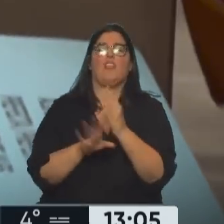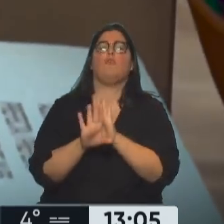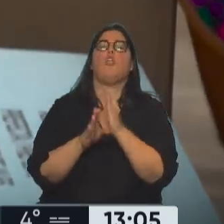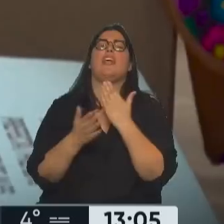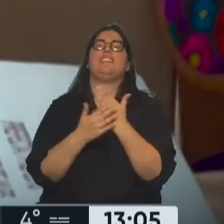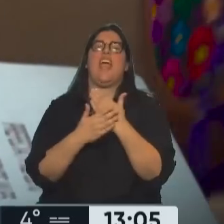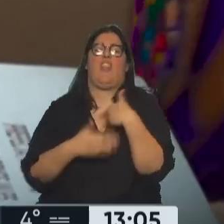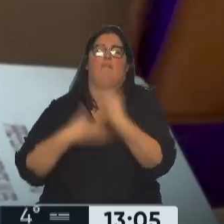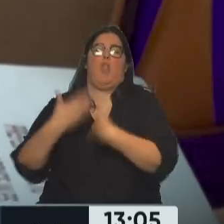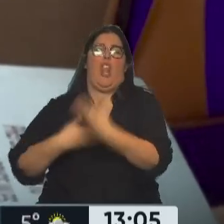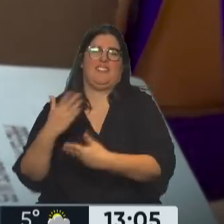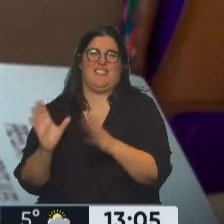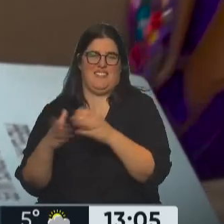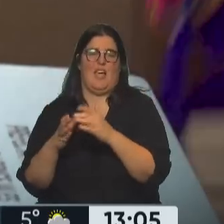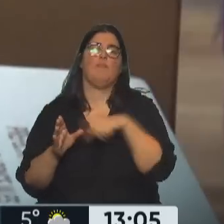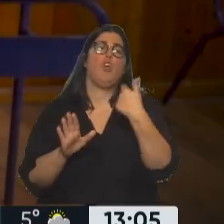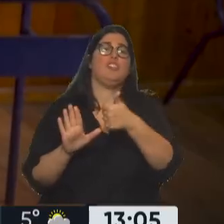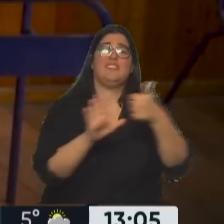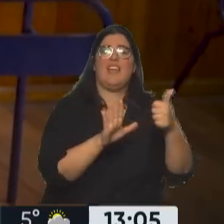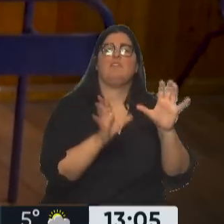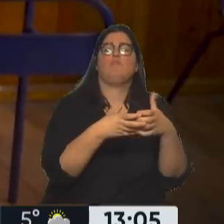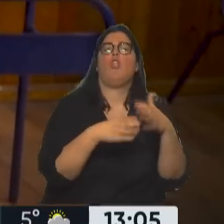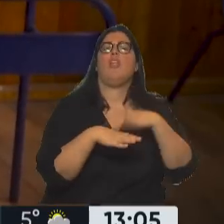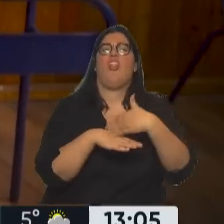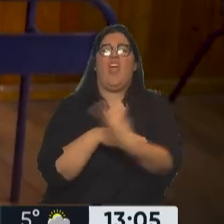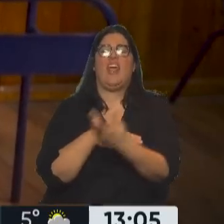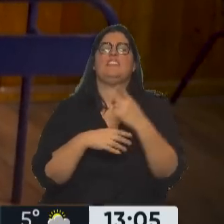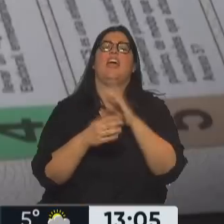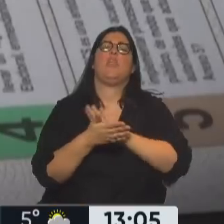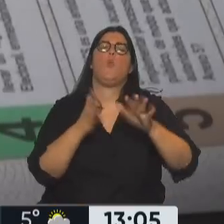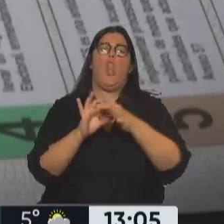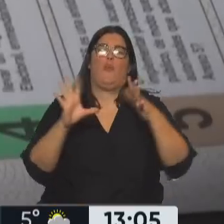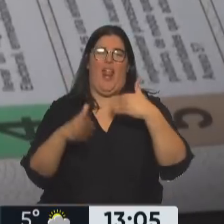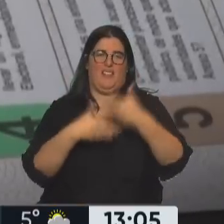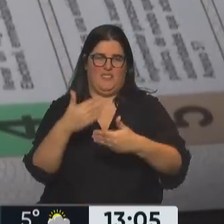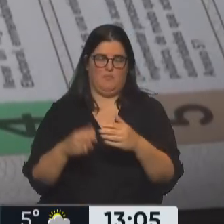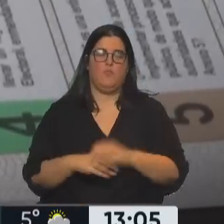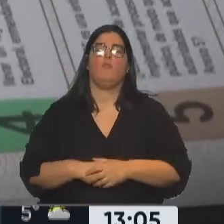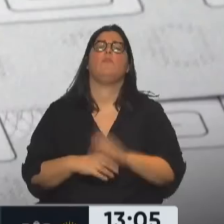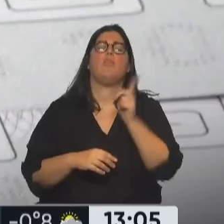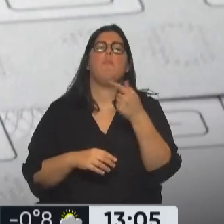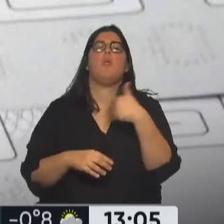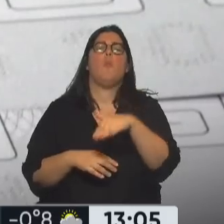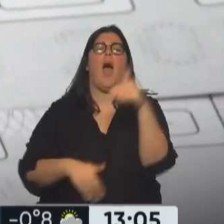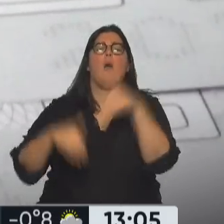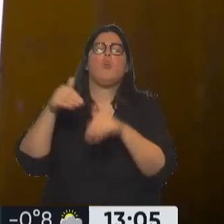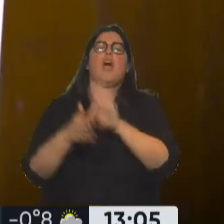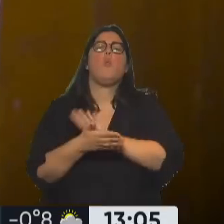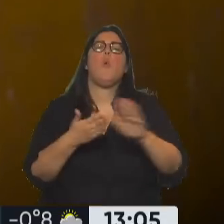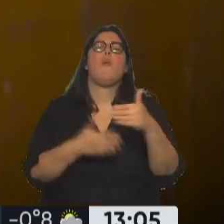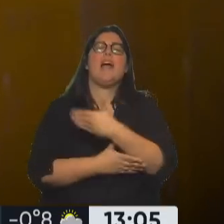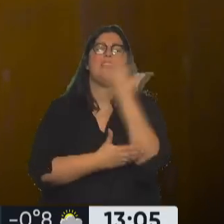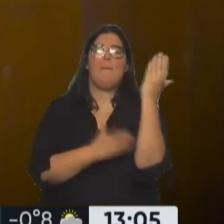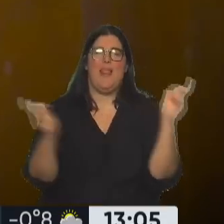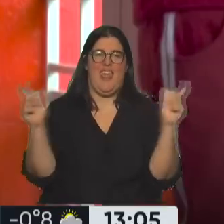los otros 6 se enrolan en la derecha y el neoliberalismo. También se vota la nueva conformación de la Asamblea Nacional. El